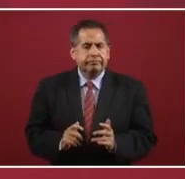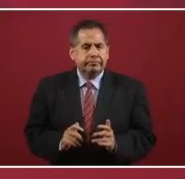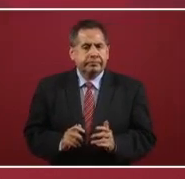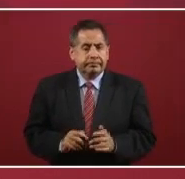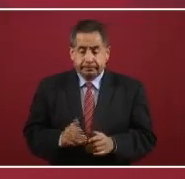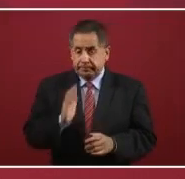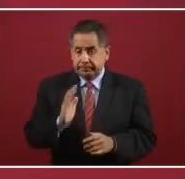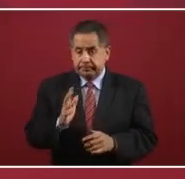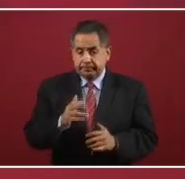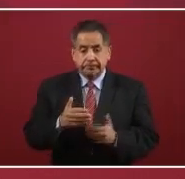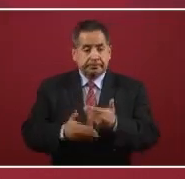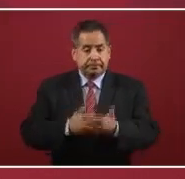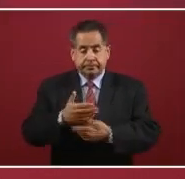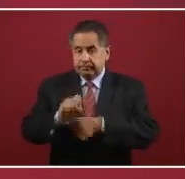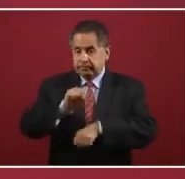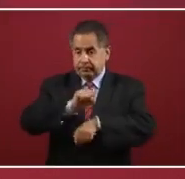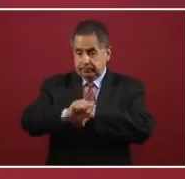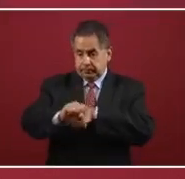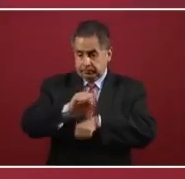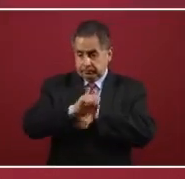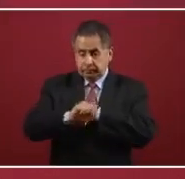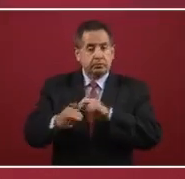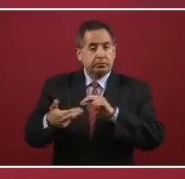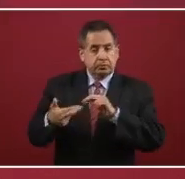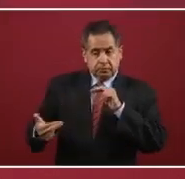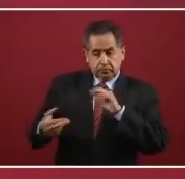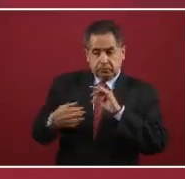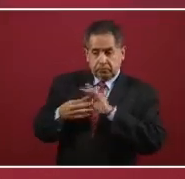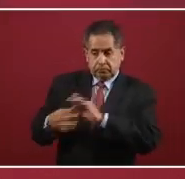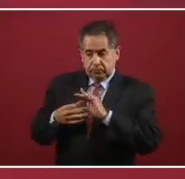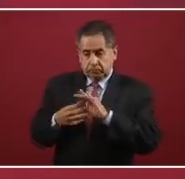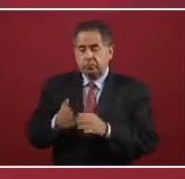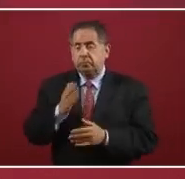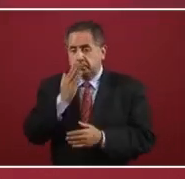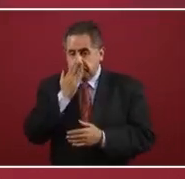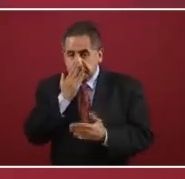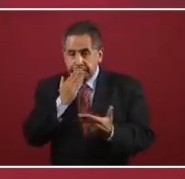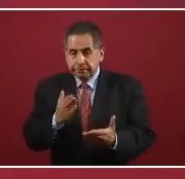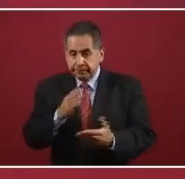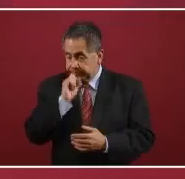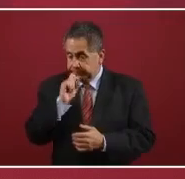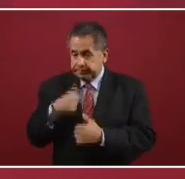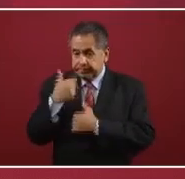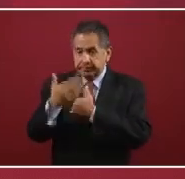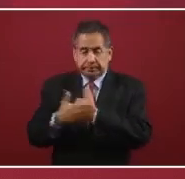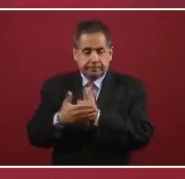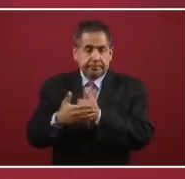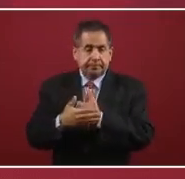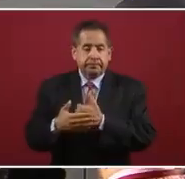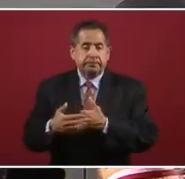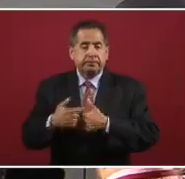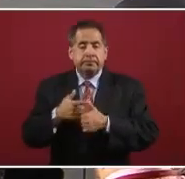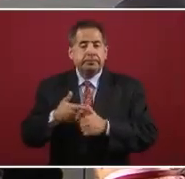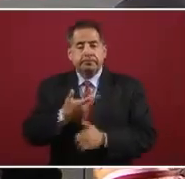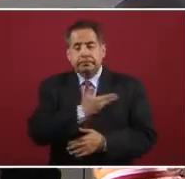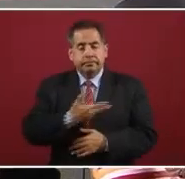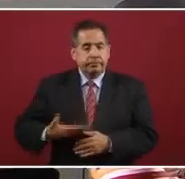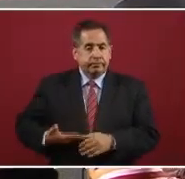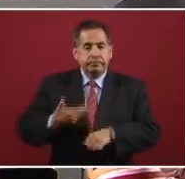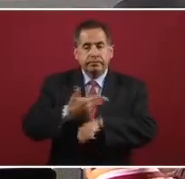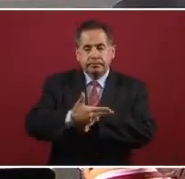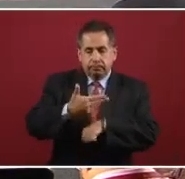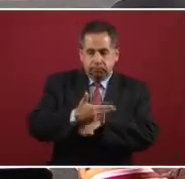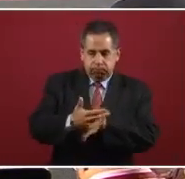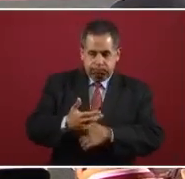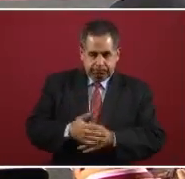relación con El Salvador y ahora vamos a tener este encuentro con el presidente de Honduras.